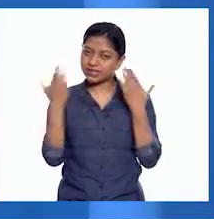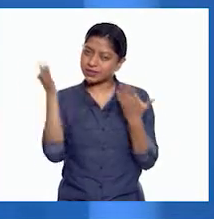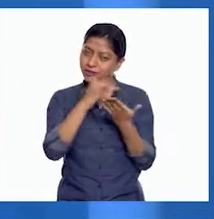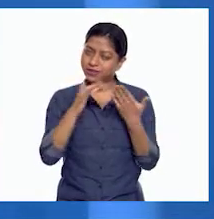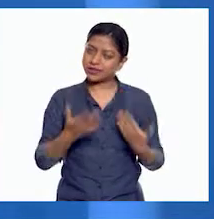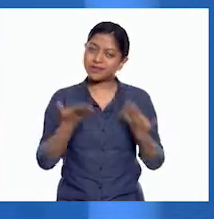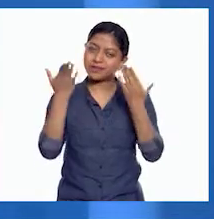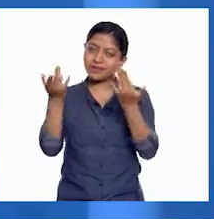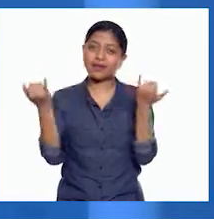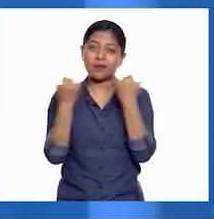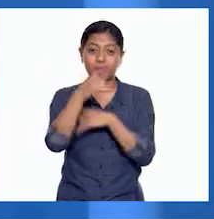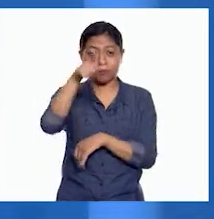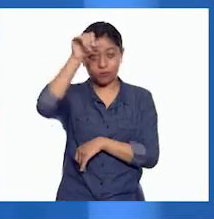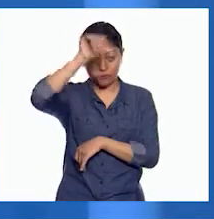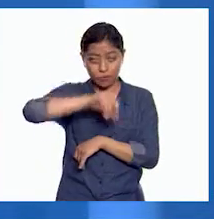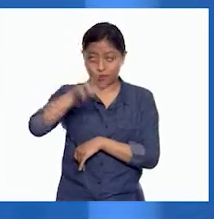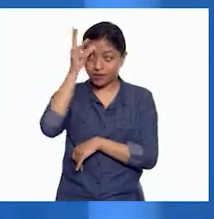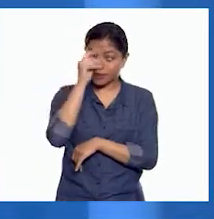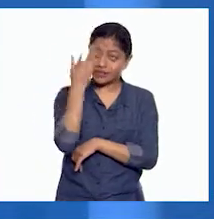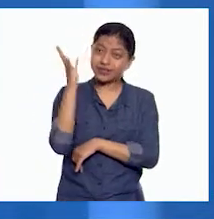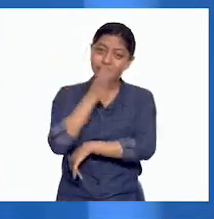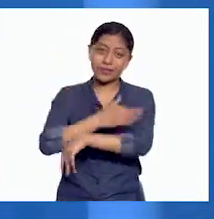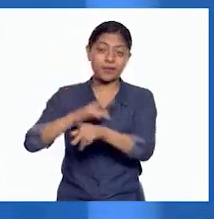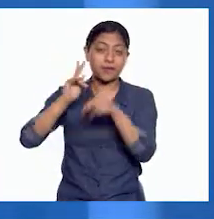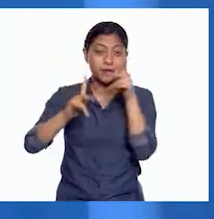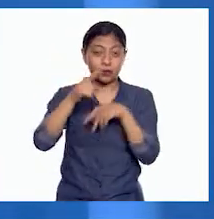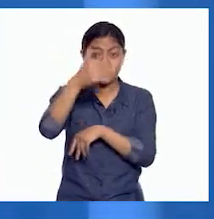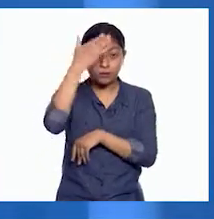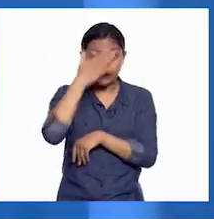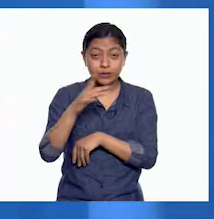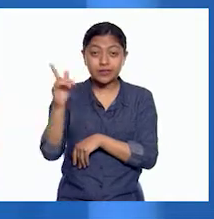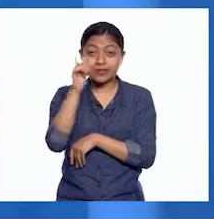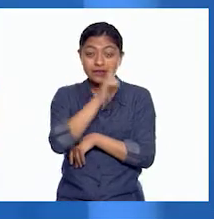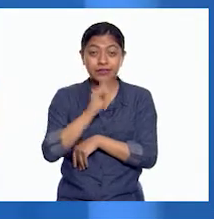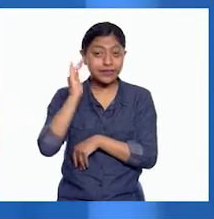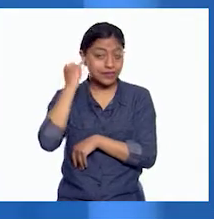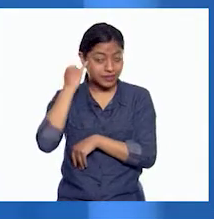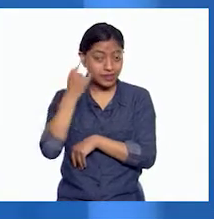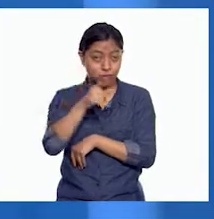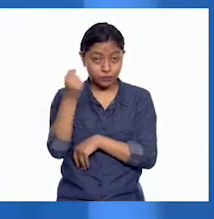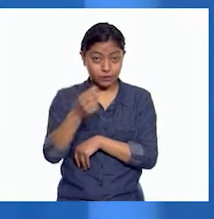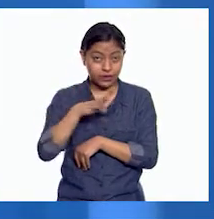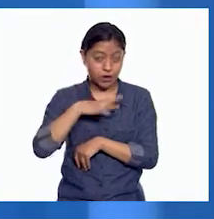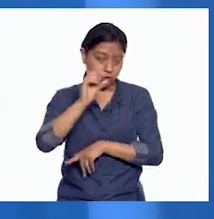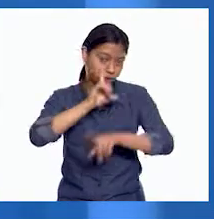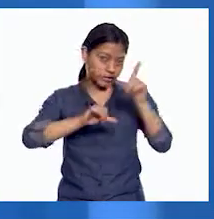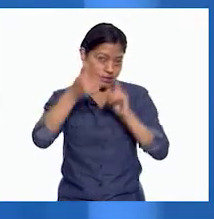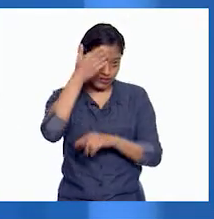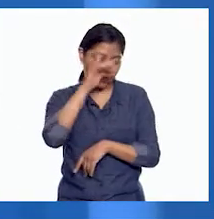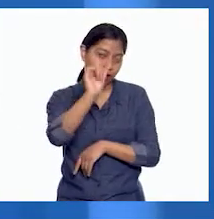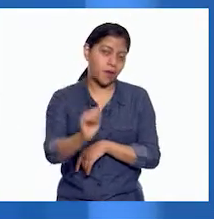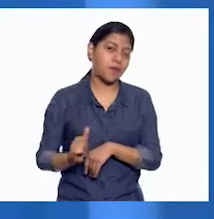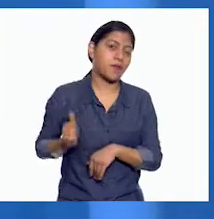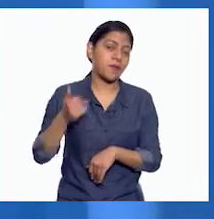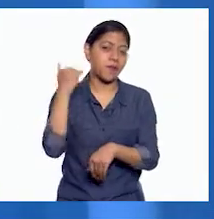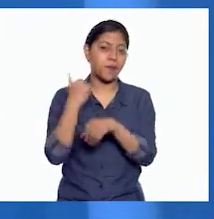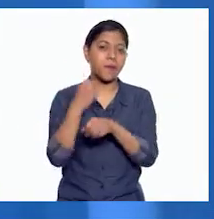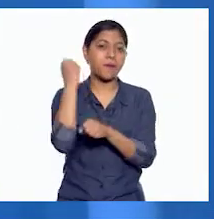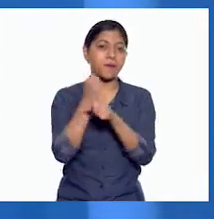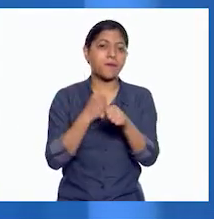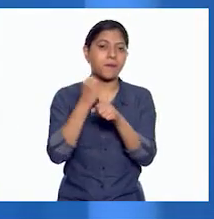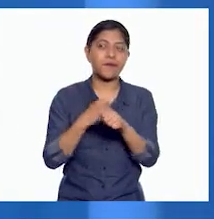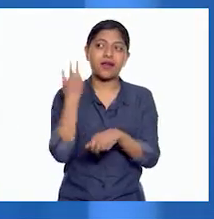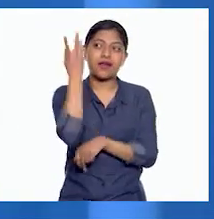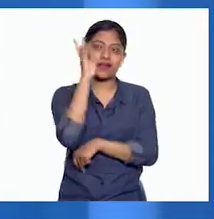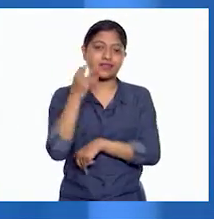otros libros y comenta el tema de hoy con tu familia. Si tienen la fortuna de hablar una lengua indígena, aprovecha también este momento para practicarla